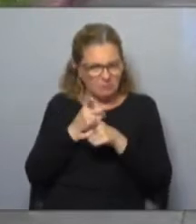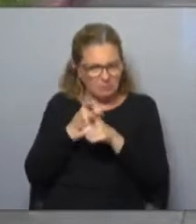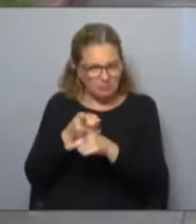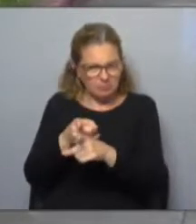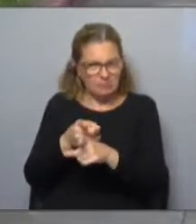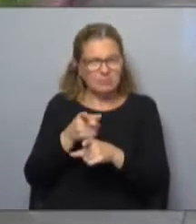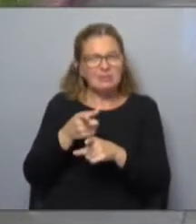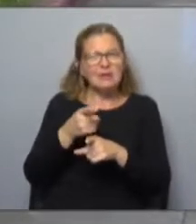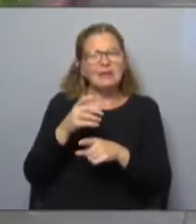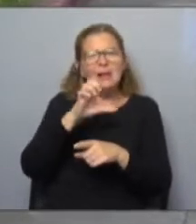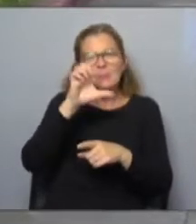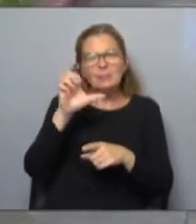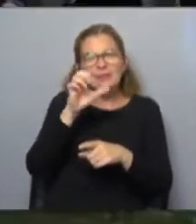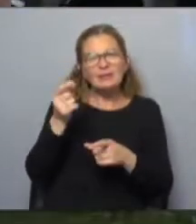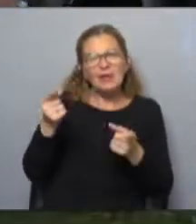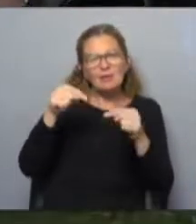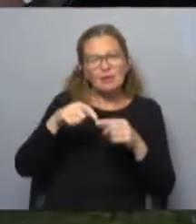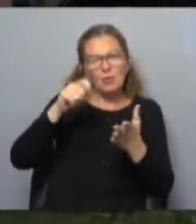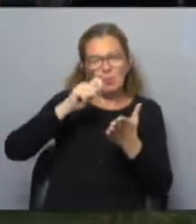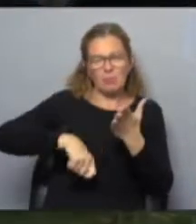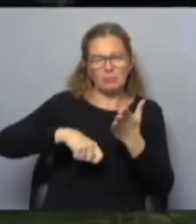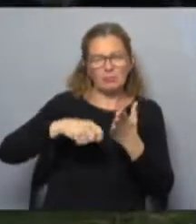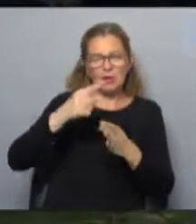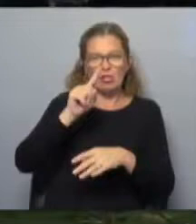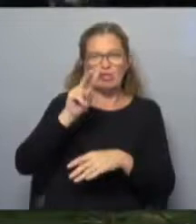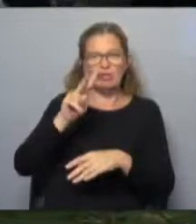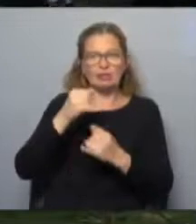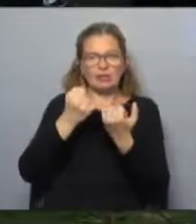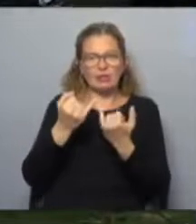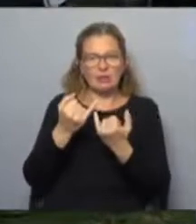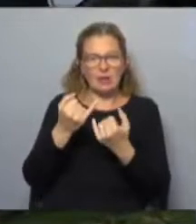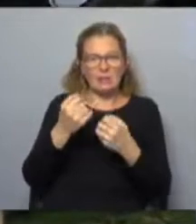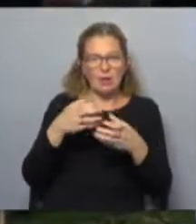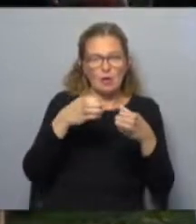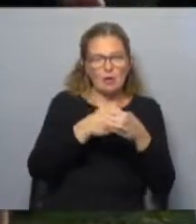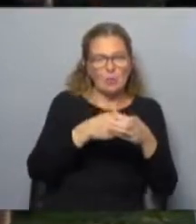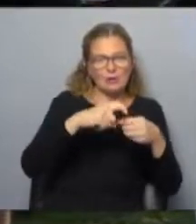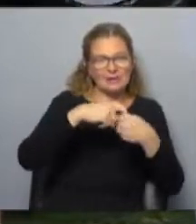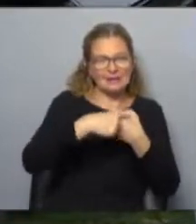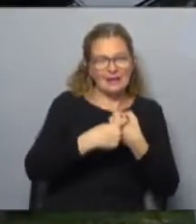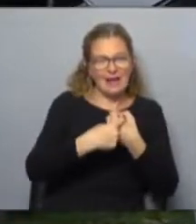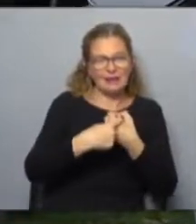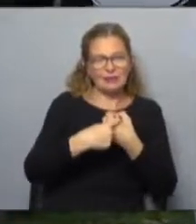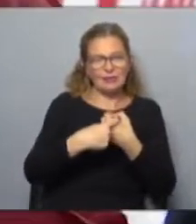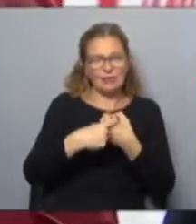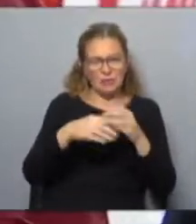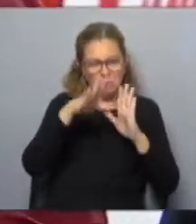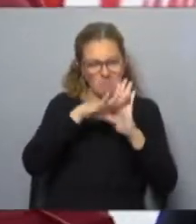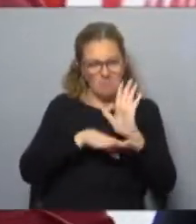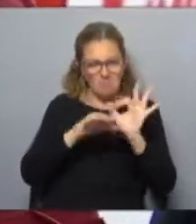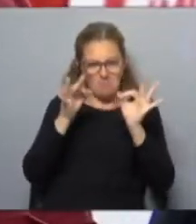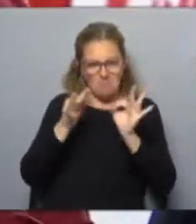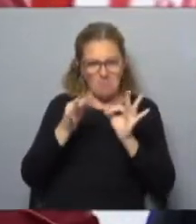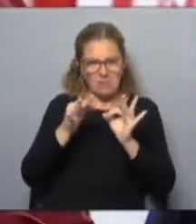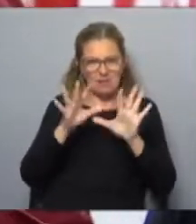Asimismo, la empresa vino con sanciones de 12 días para dirigentes sindicales que tienen el de abajo limpio hace 10 años y que no tienen ningún